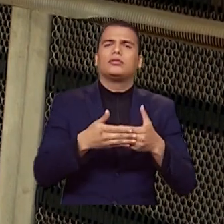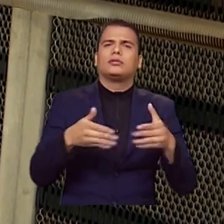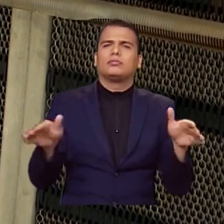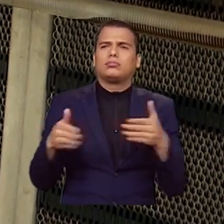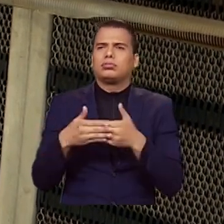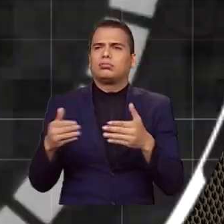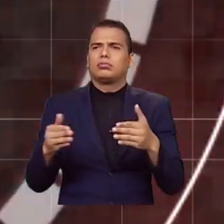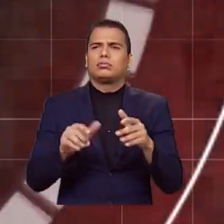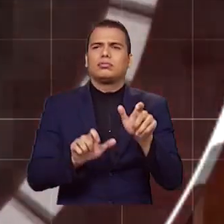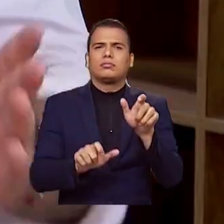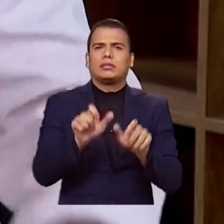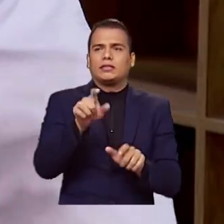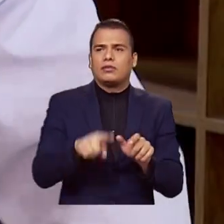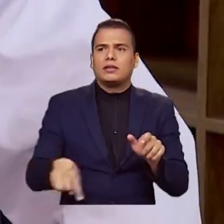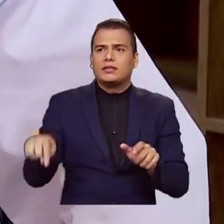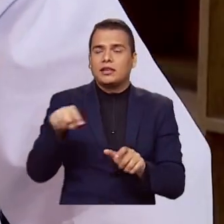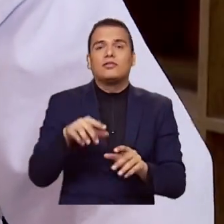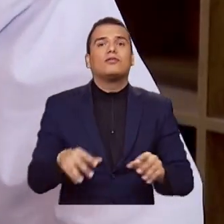masivo.